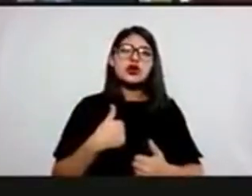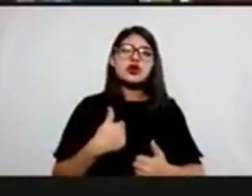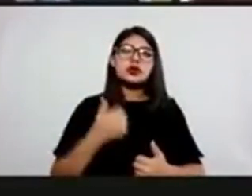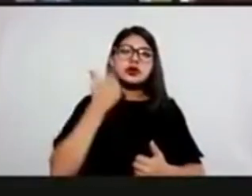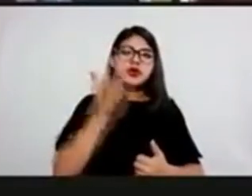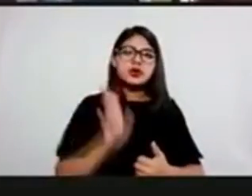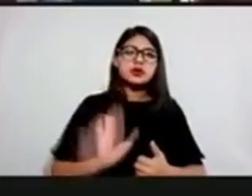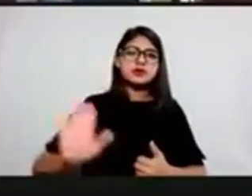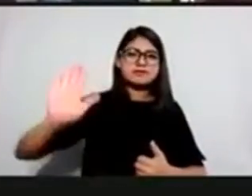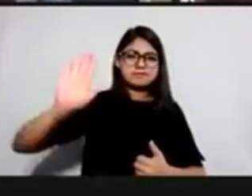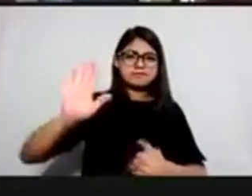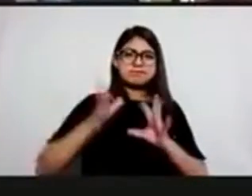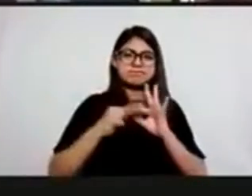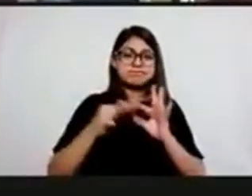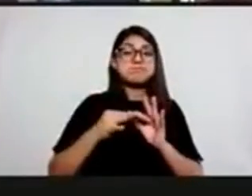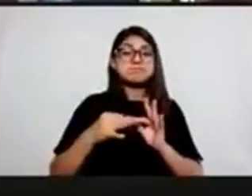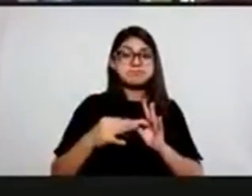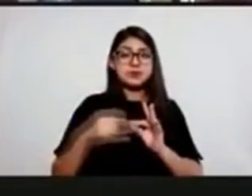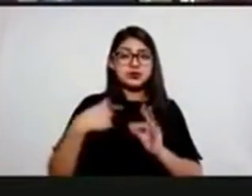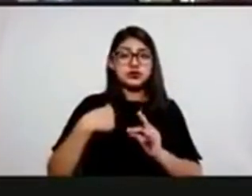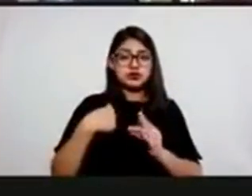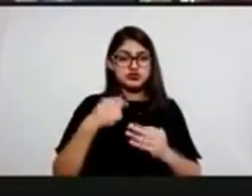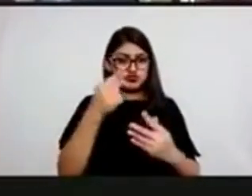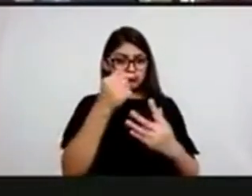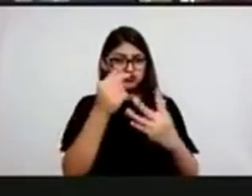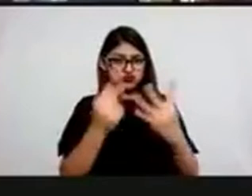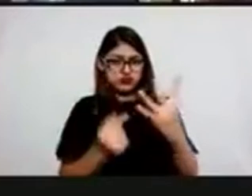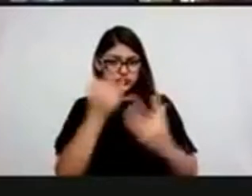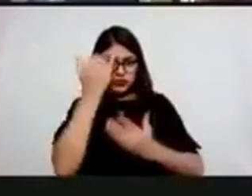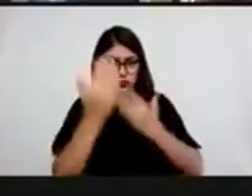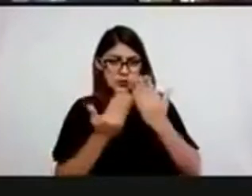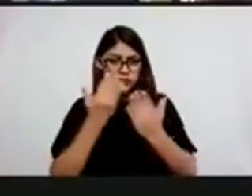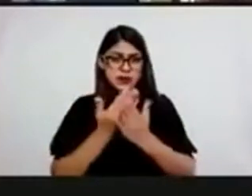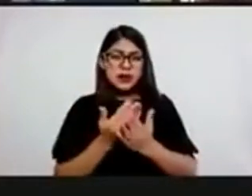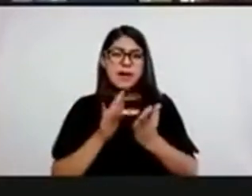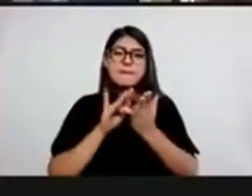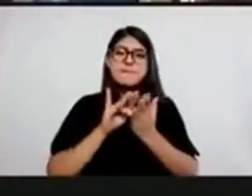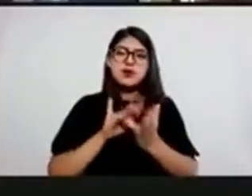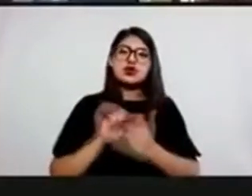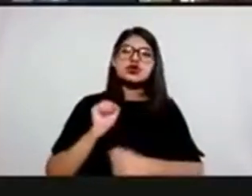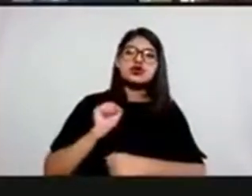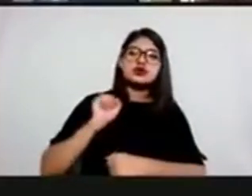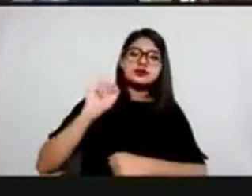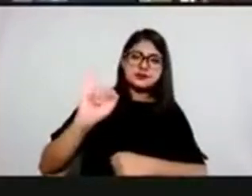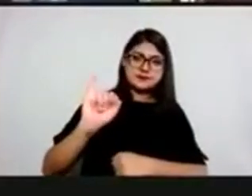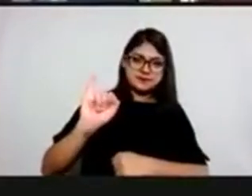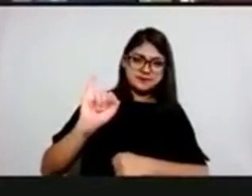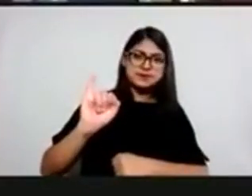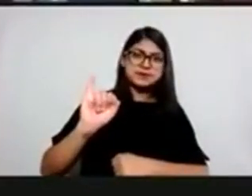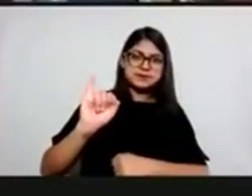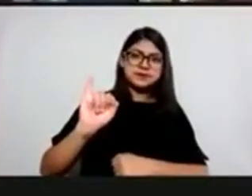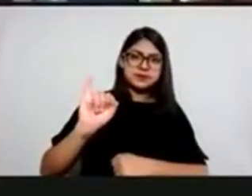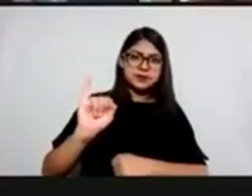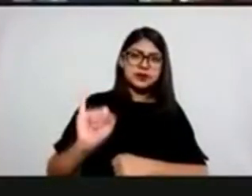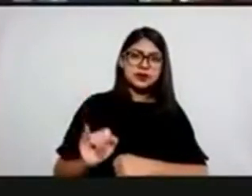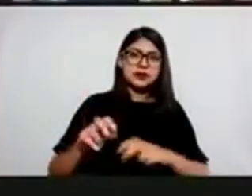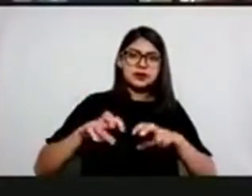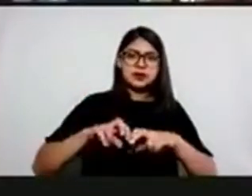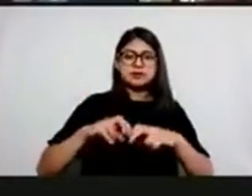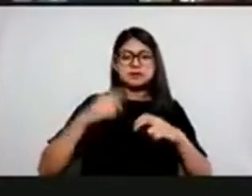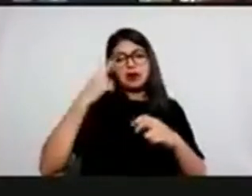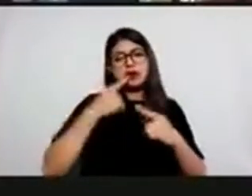coincido sustancialmente con la propuesta que somete a consideración de este pleno el magistrado Luis